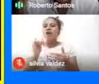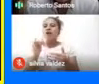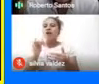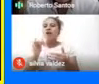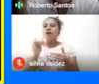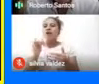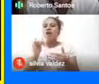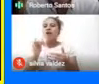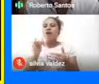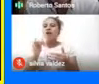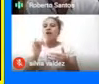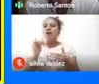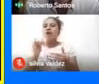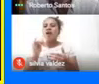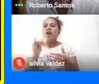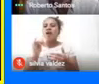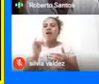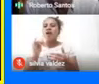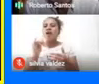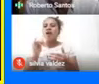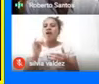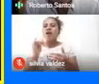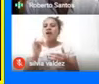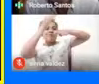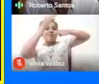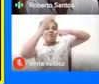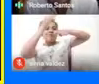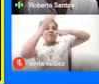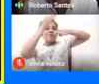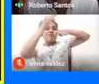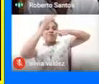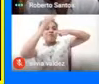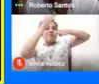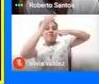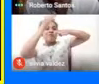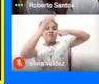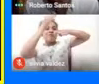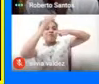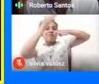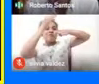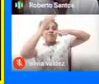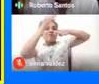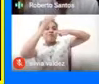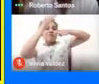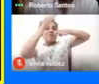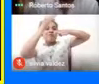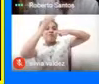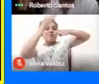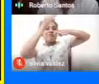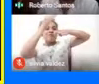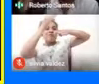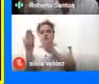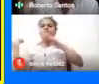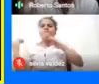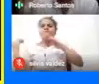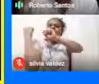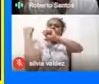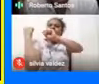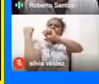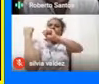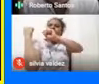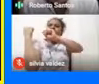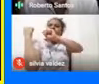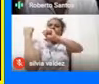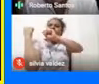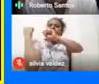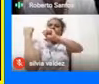Arriba En la montaña Lo más cerca De la nevada Posible Que es La conexión Más